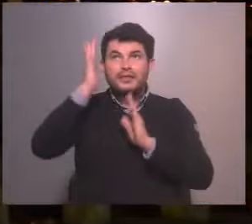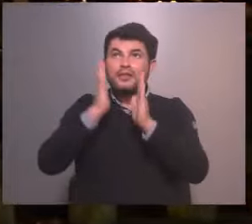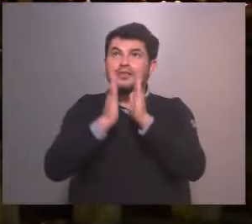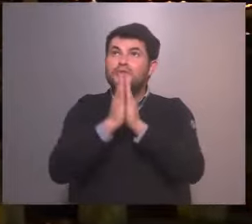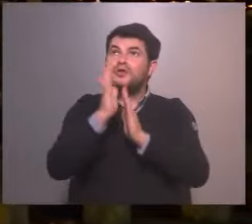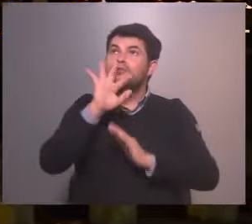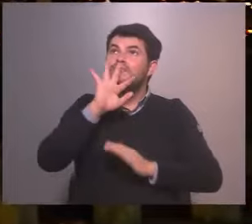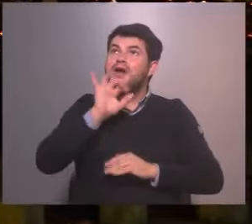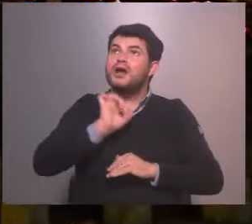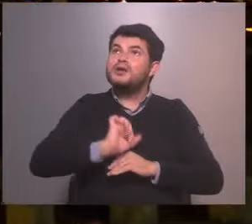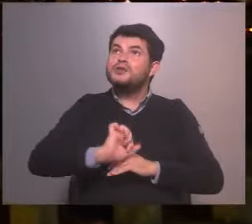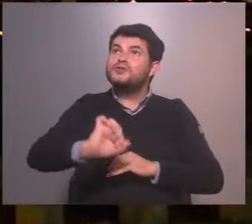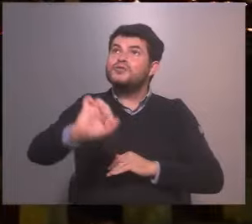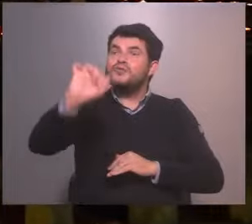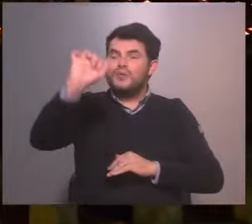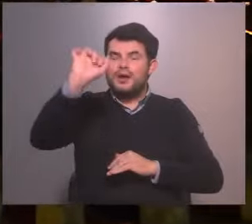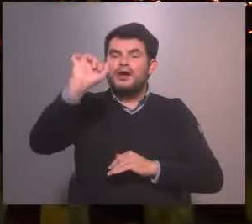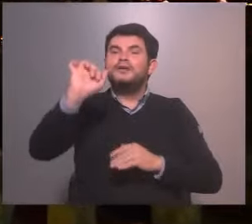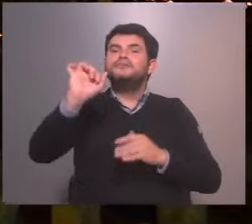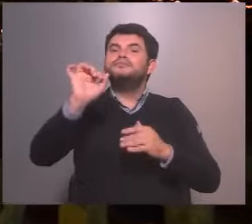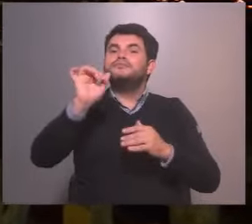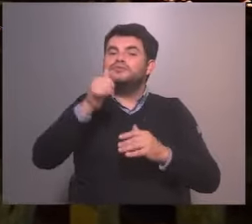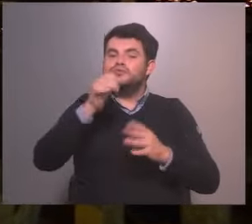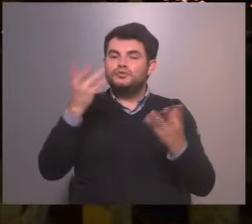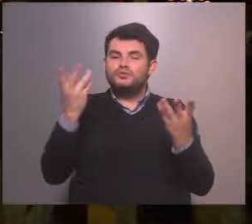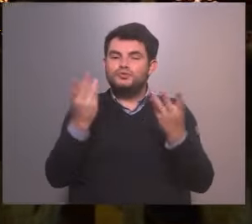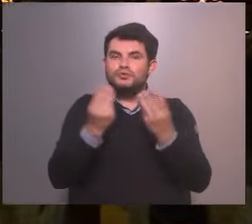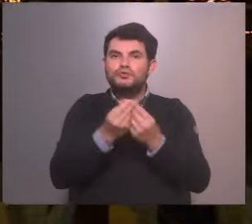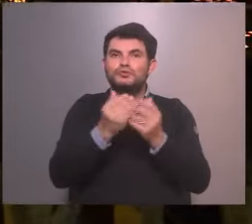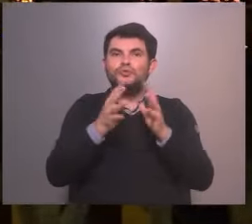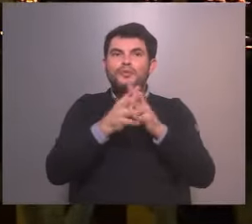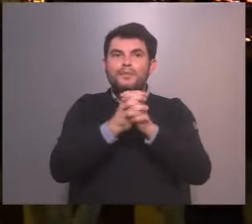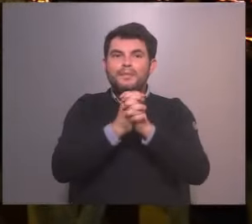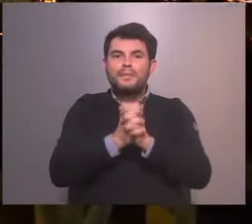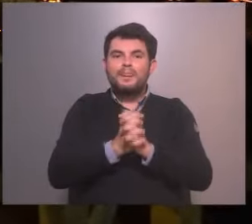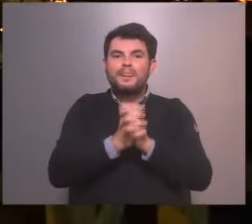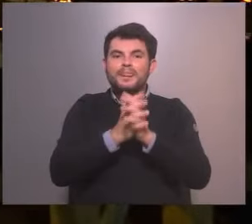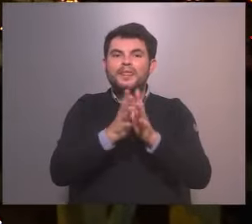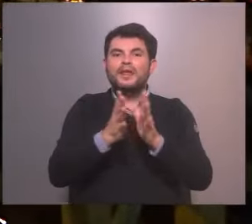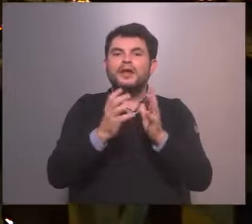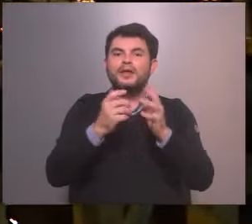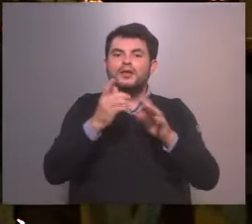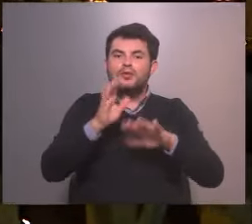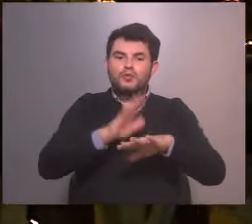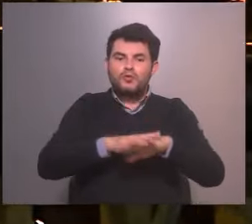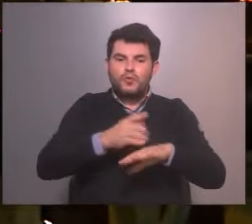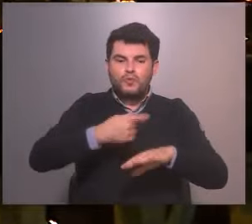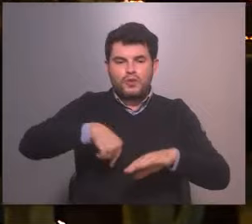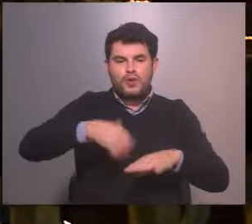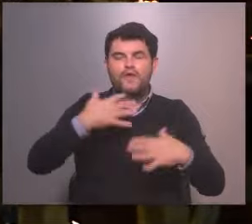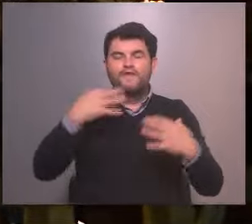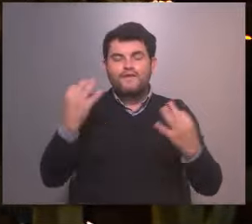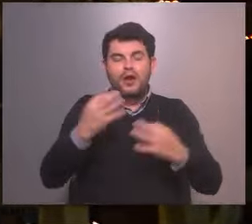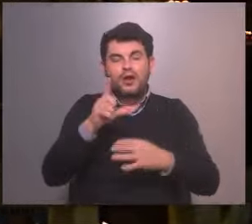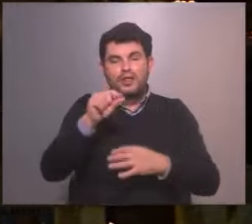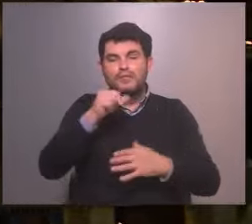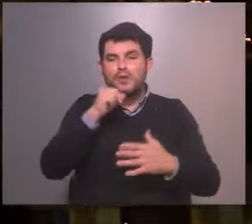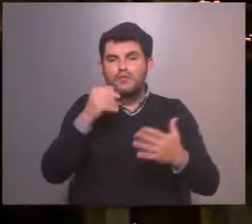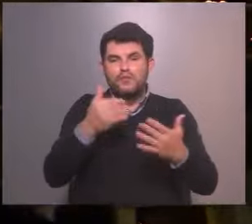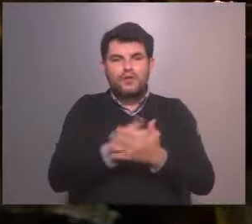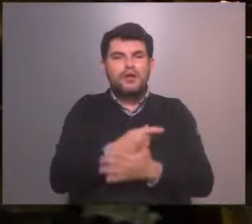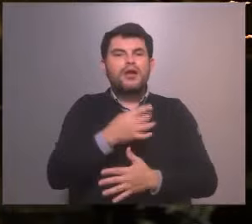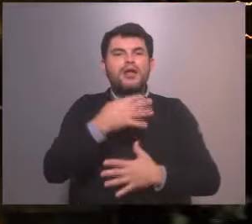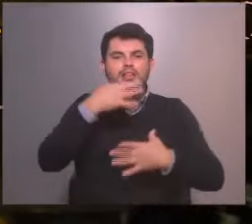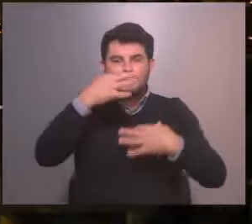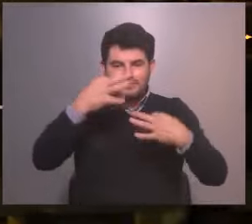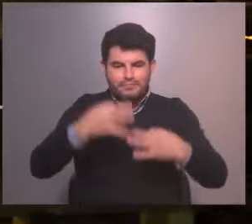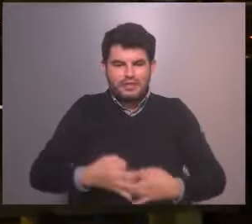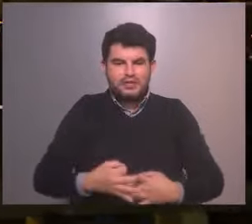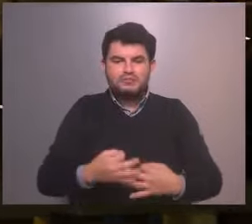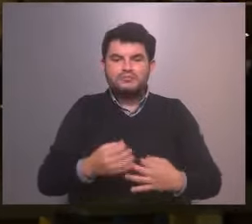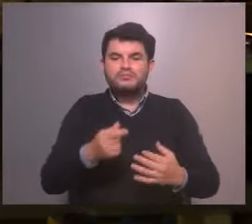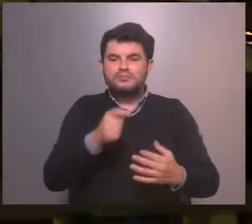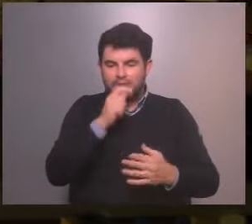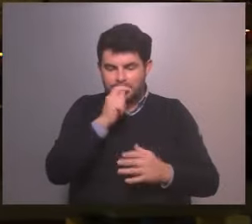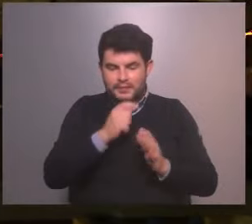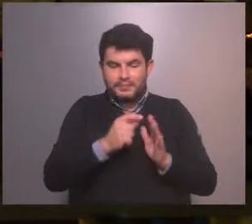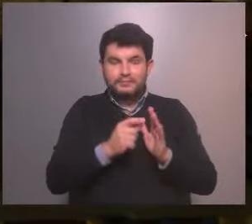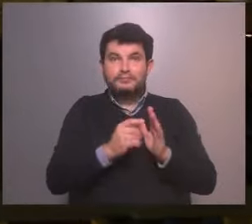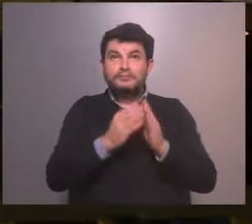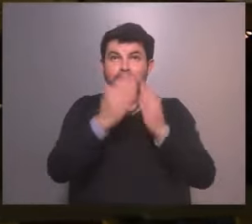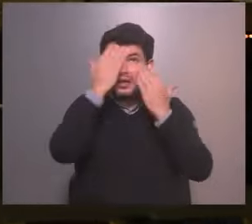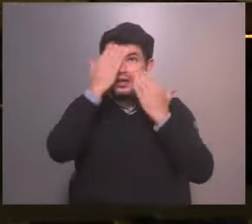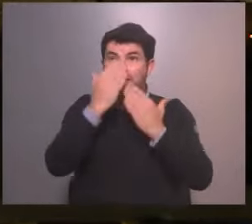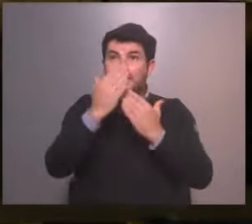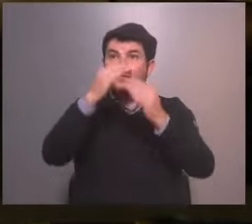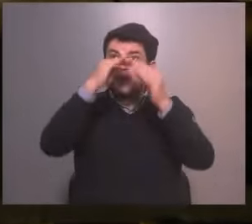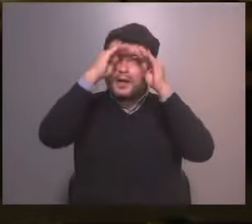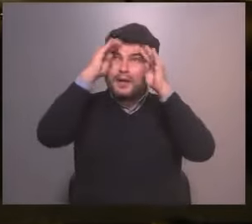Dios te salve María, llena eres de gracia, el Señor está contigo. Bendita tú eres entre todas las